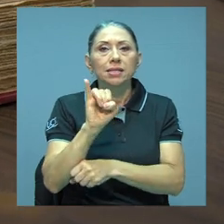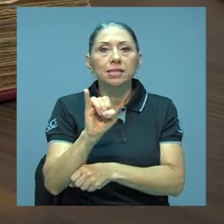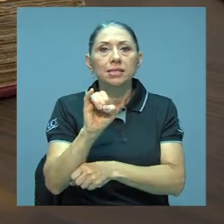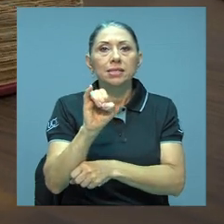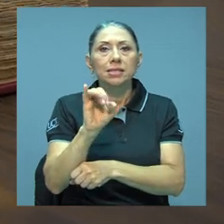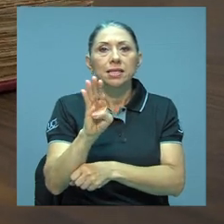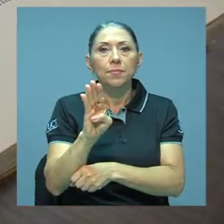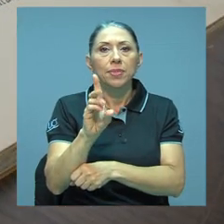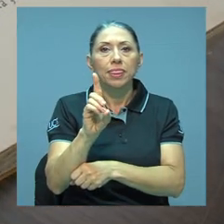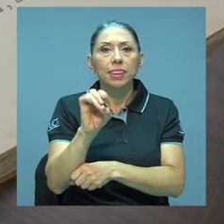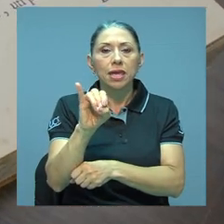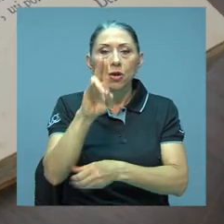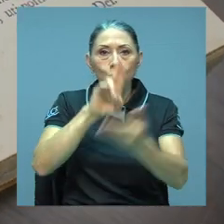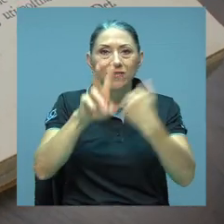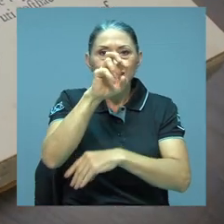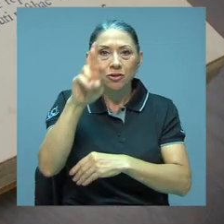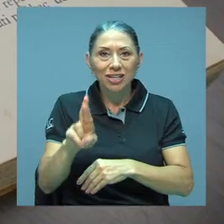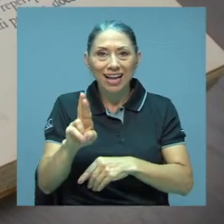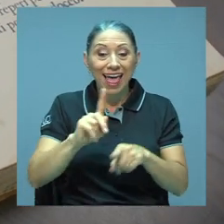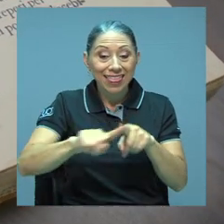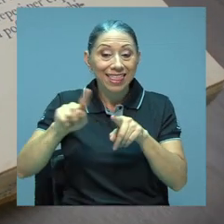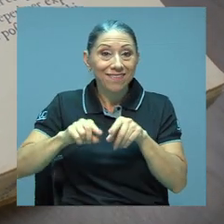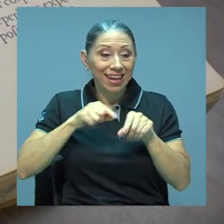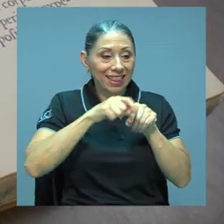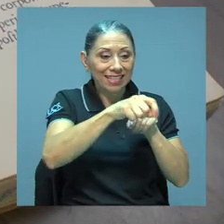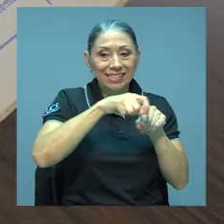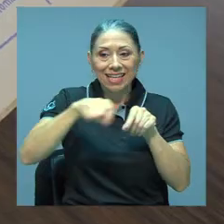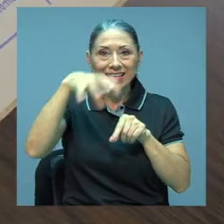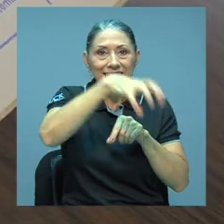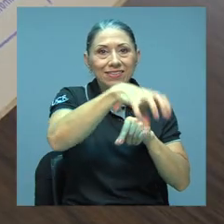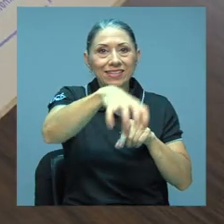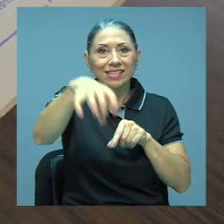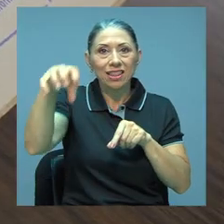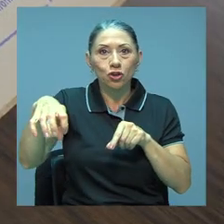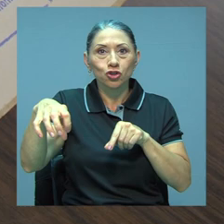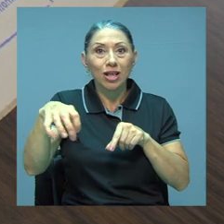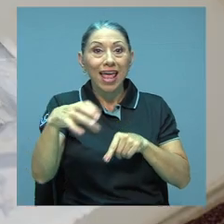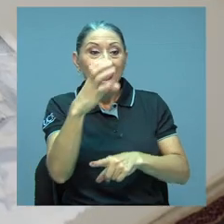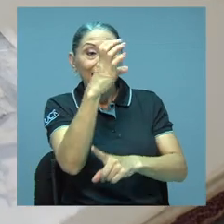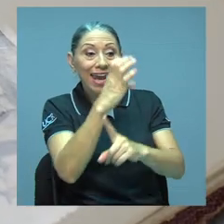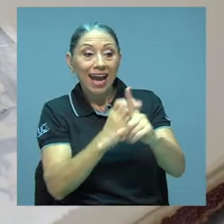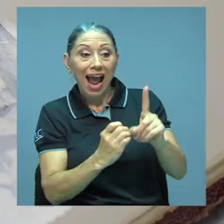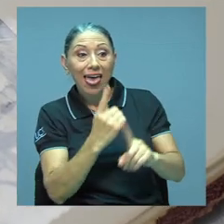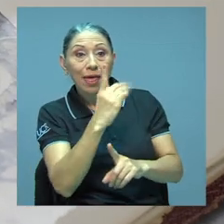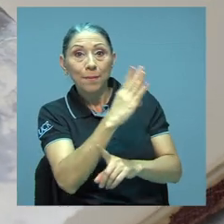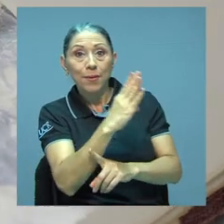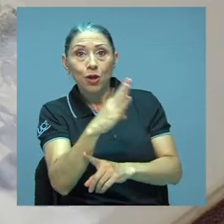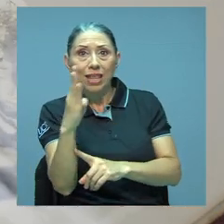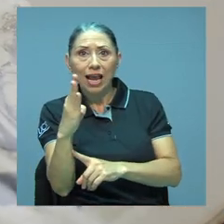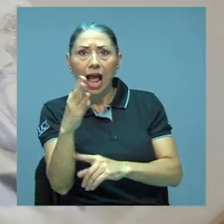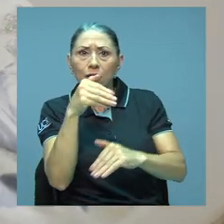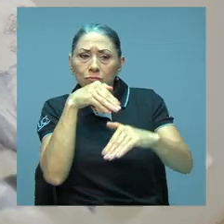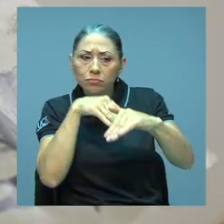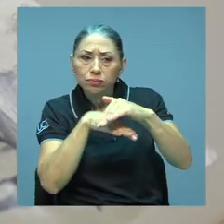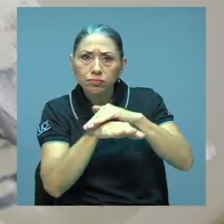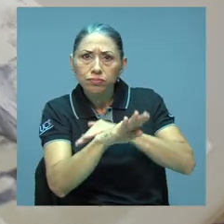Universidad de Costa Rica, ubicadas en las diferentes sedes y recintos. Se estima que en cada una se resguardan diversos